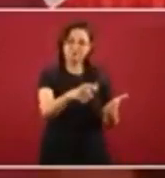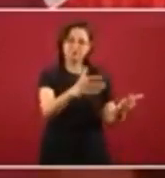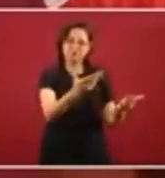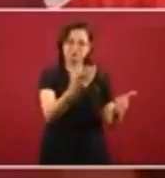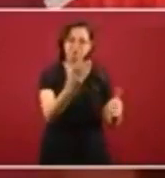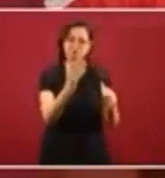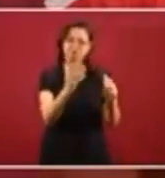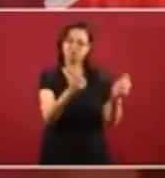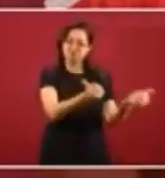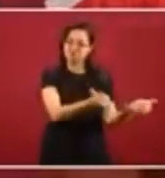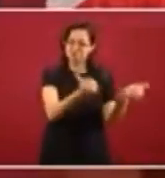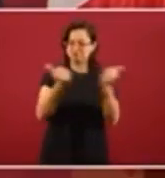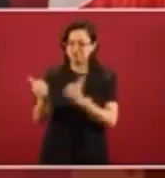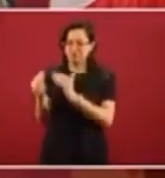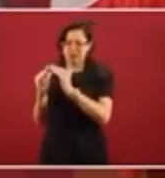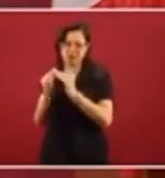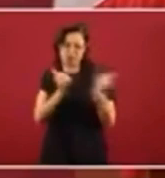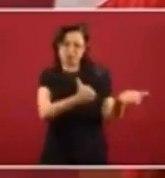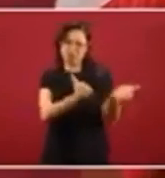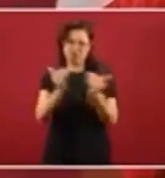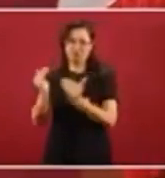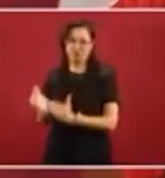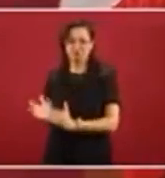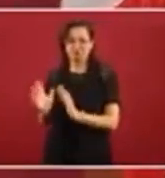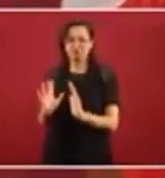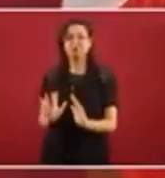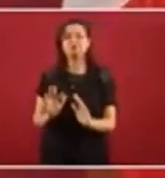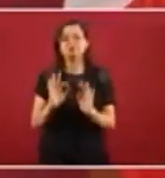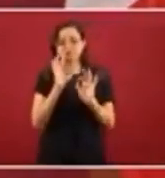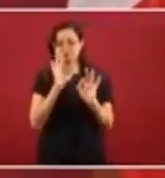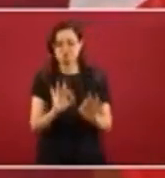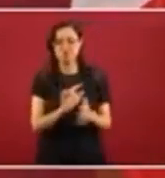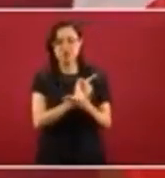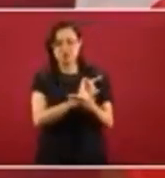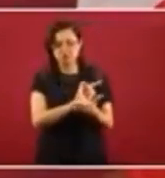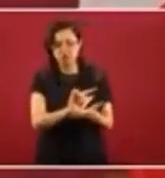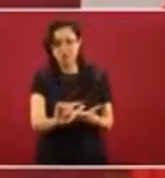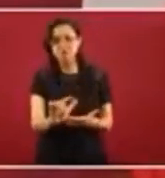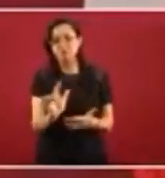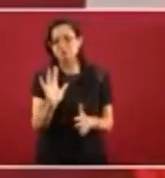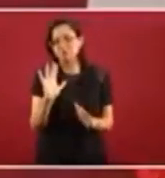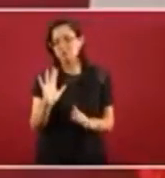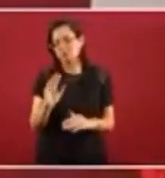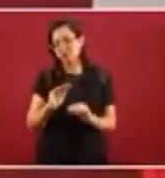También con el cuidado a las medidas sanitarias, ¿no?